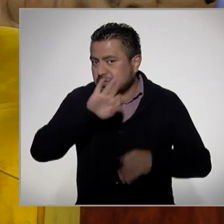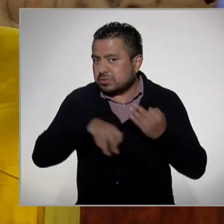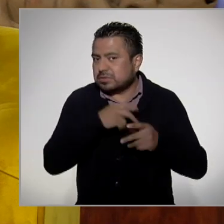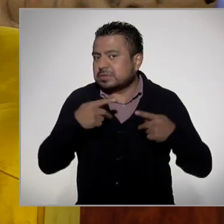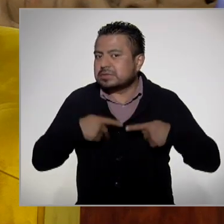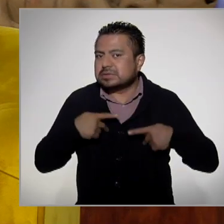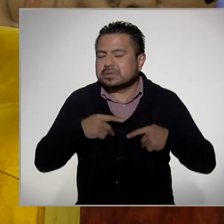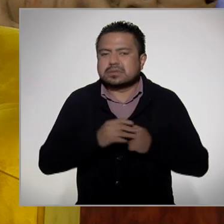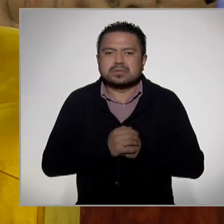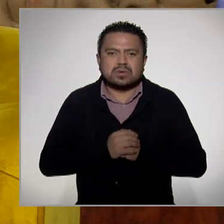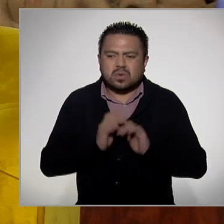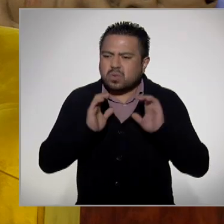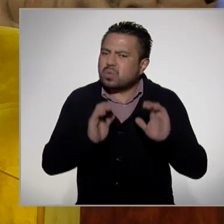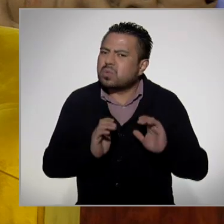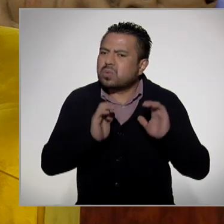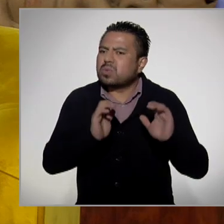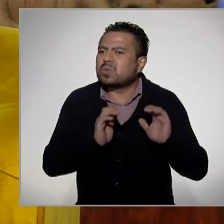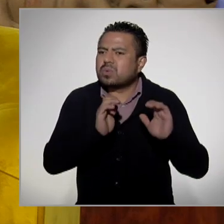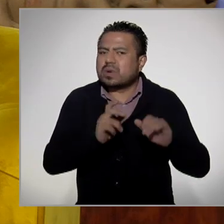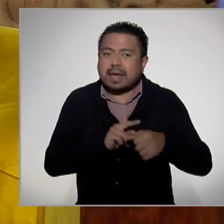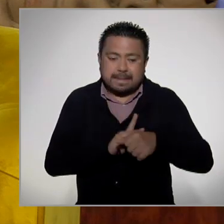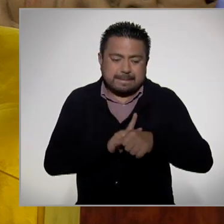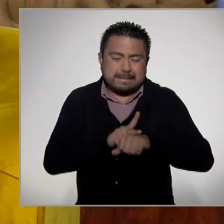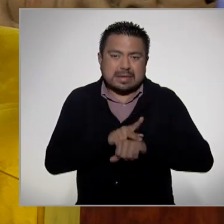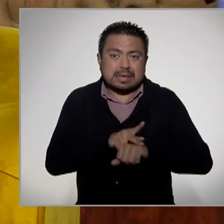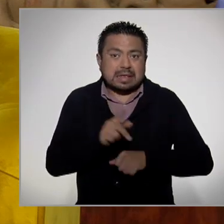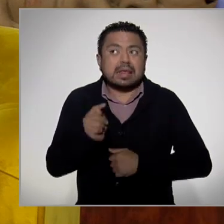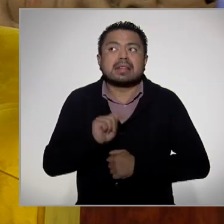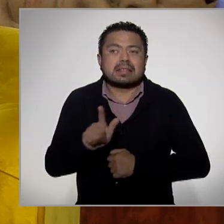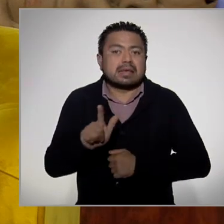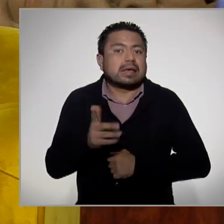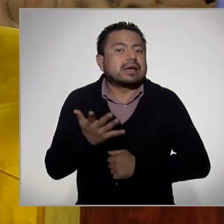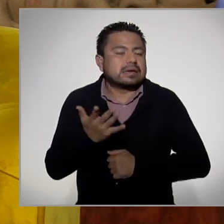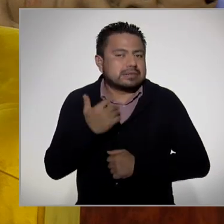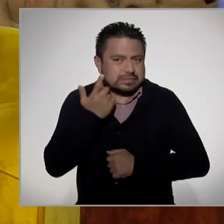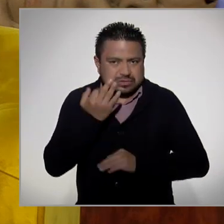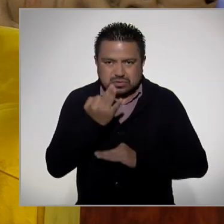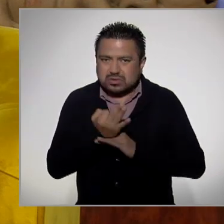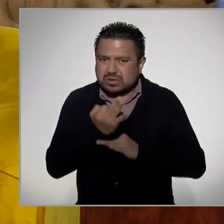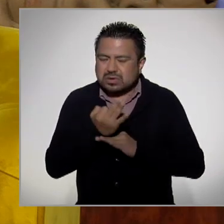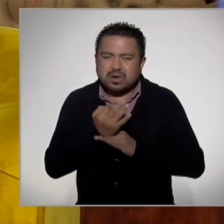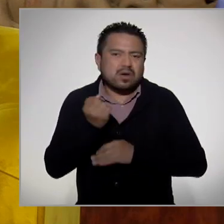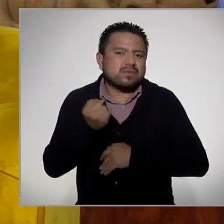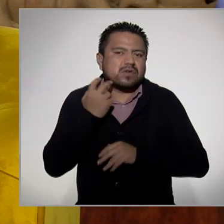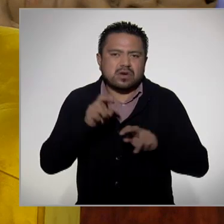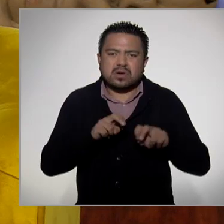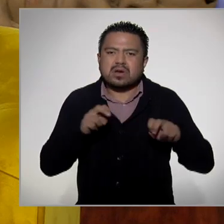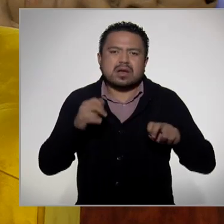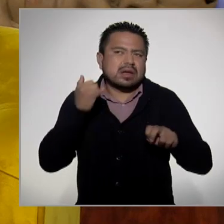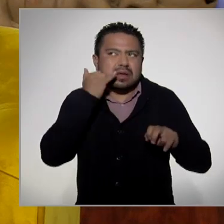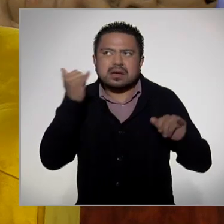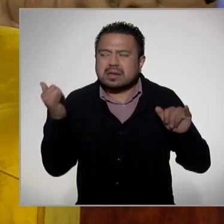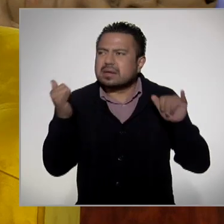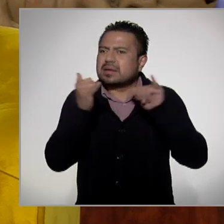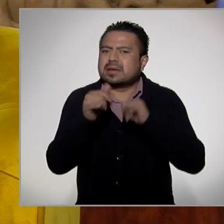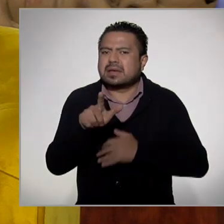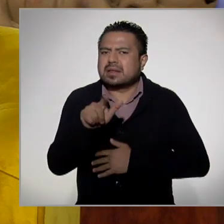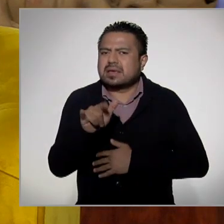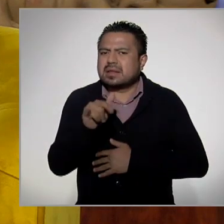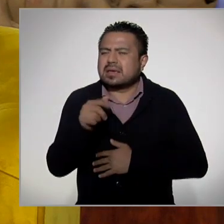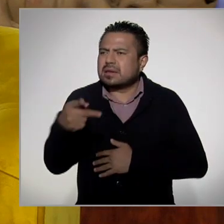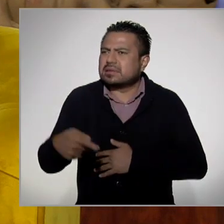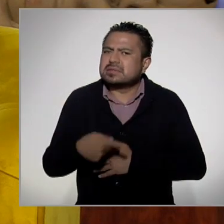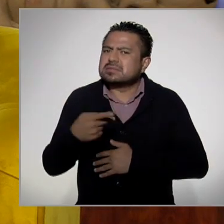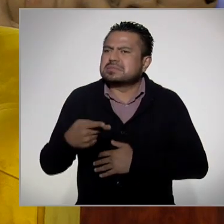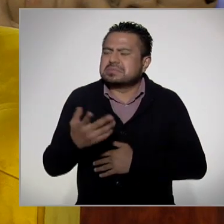el cuidado de la piel que tal y quiero traerles al foro la llamada de lilia que nos pregunta